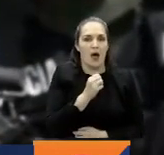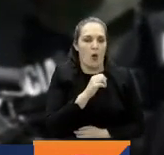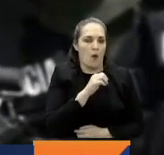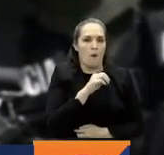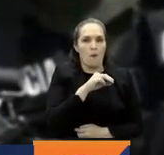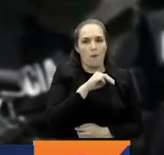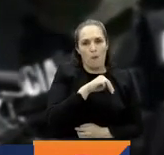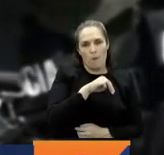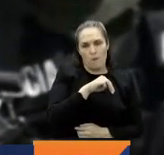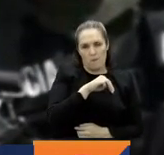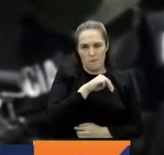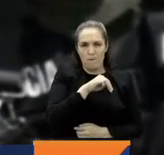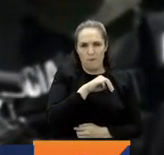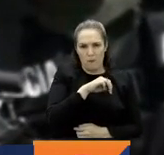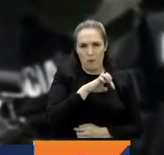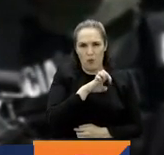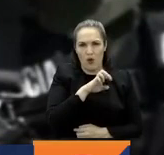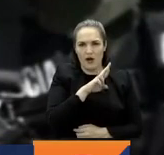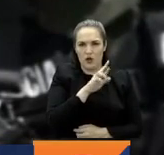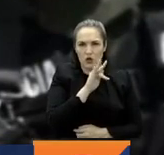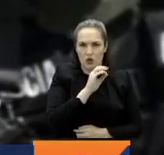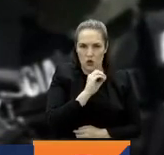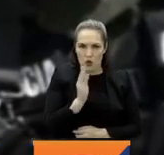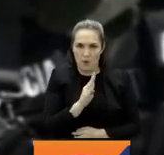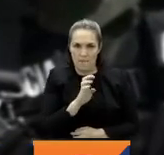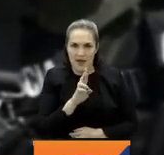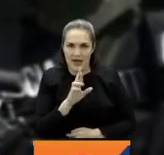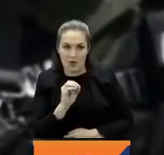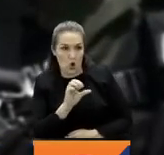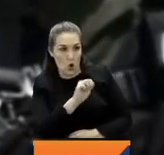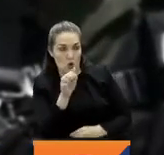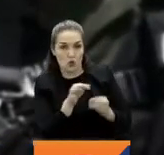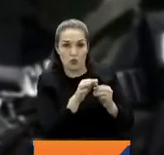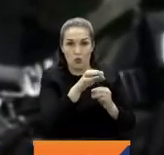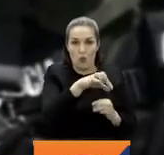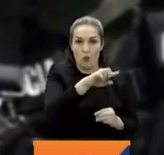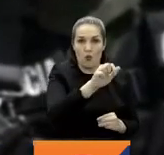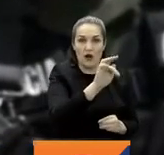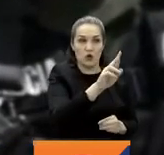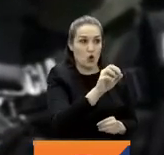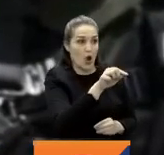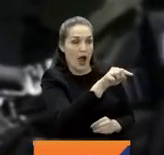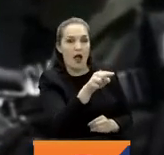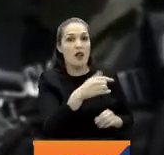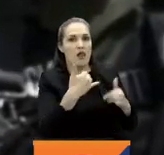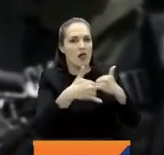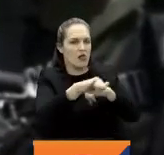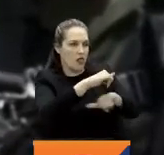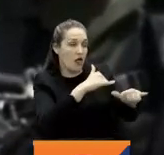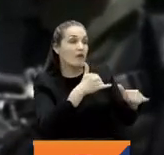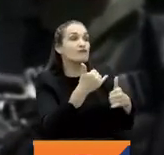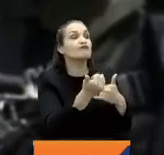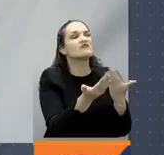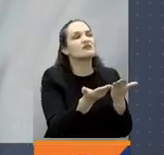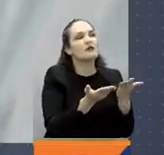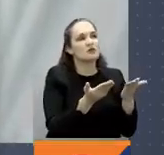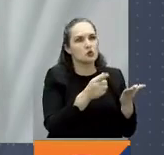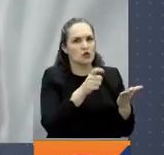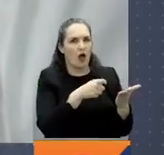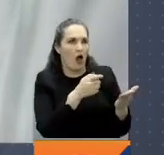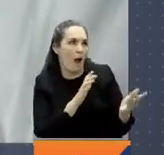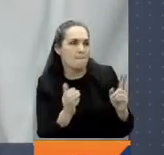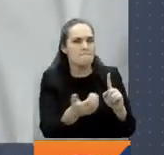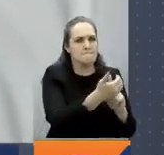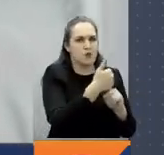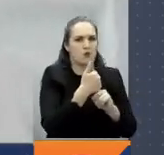Nare, donde mediante la modalidad de falso servicio engañaban a las personas solicitando diferentes servicios.